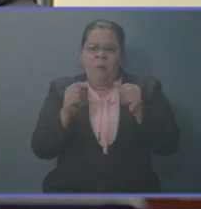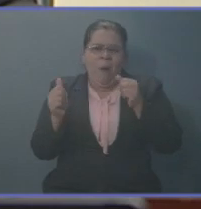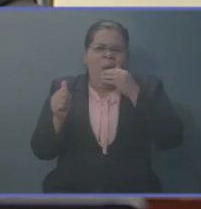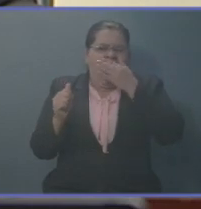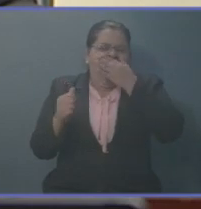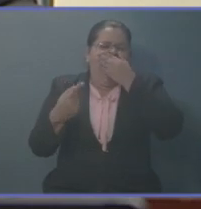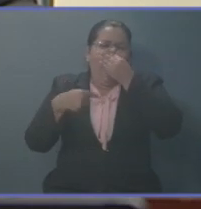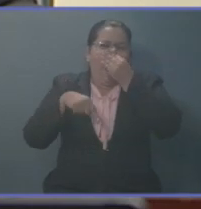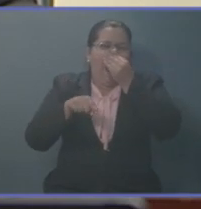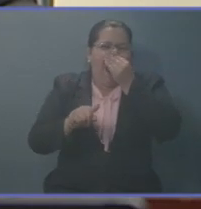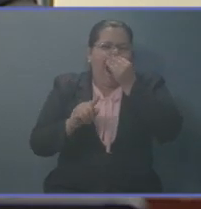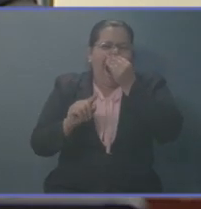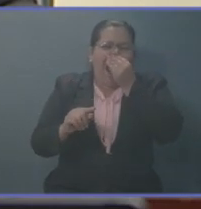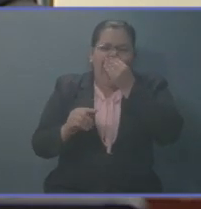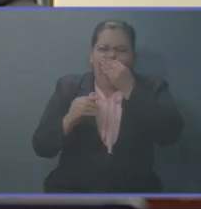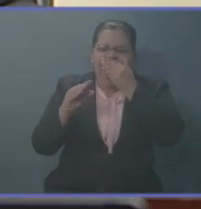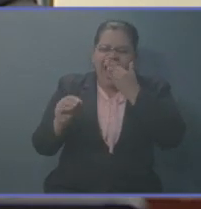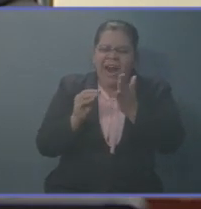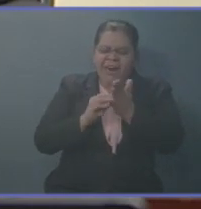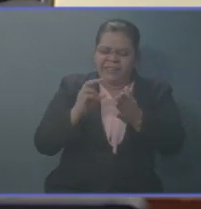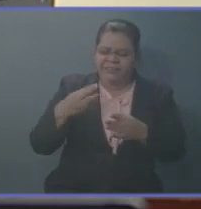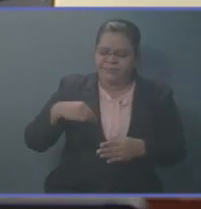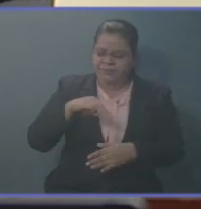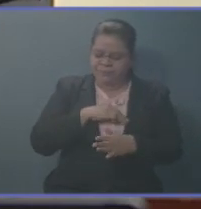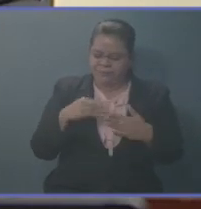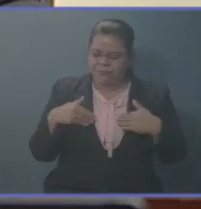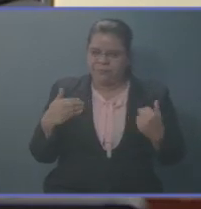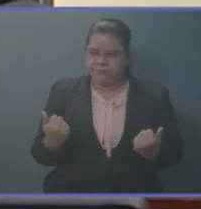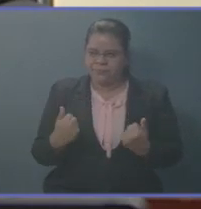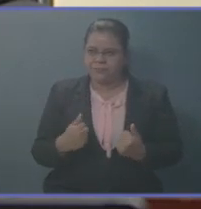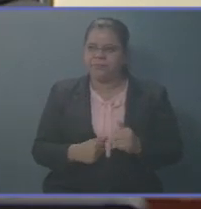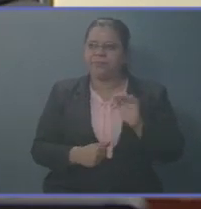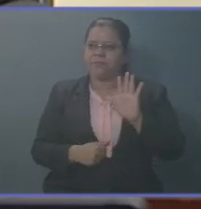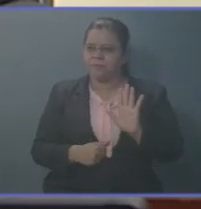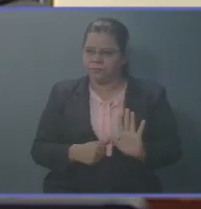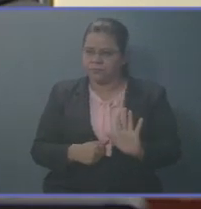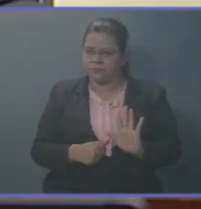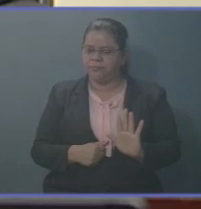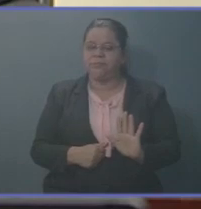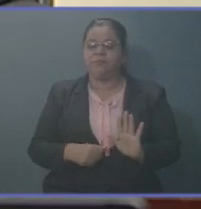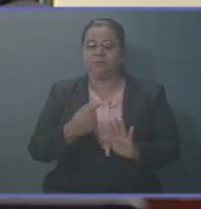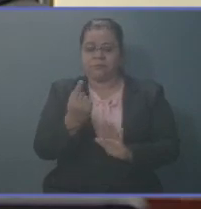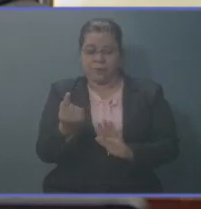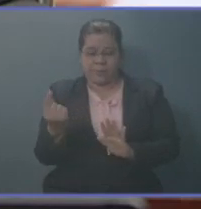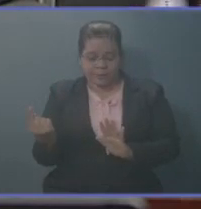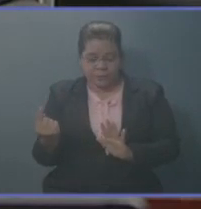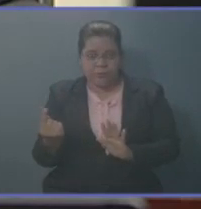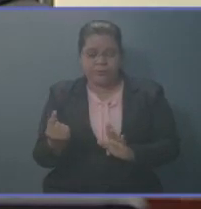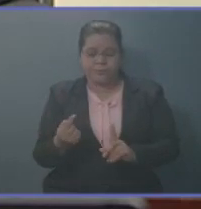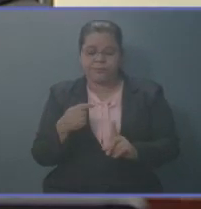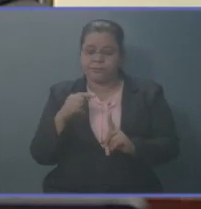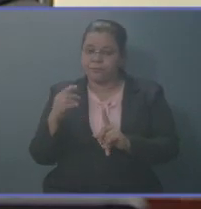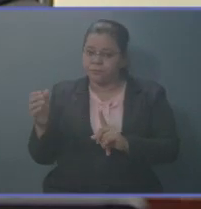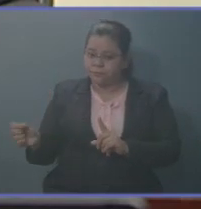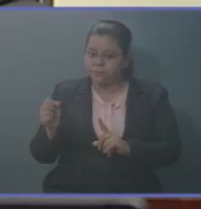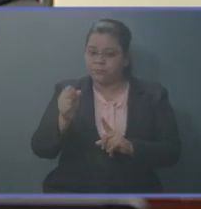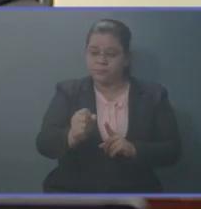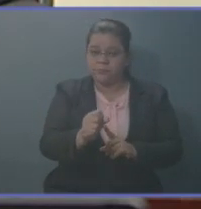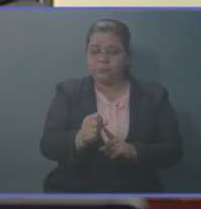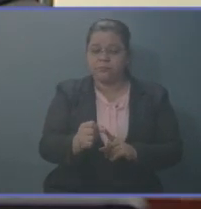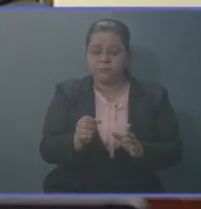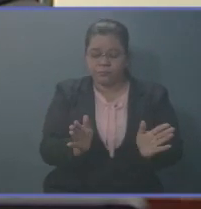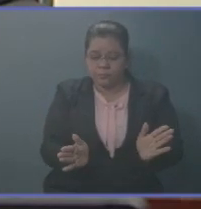se seguirá lo establecido por el Ministerio de Salud. 5. En caso que la persona fuere remitida a un centro